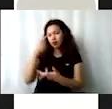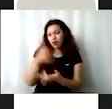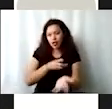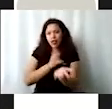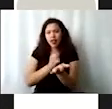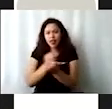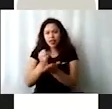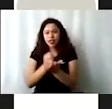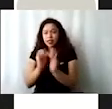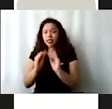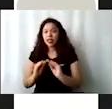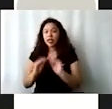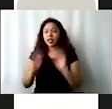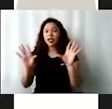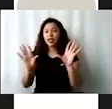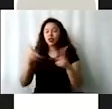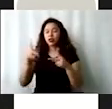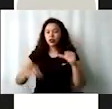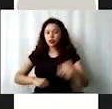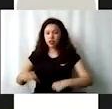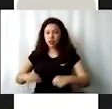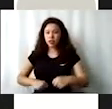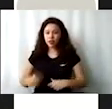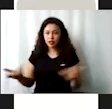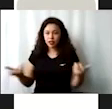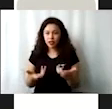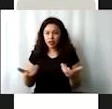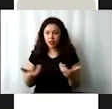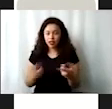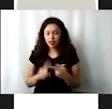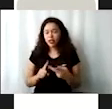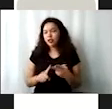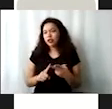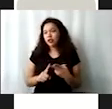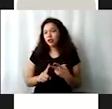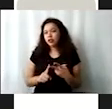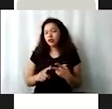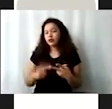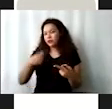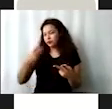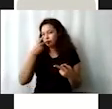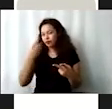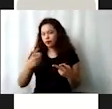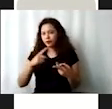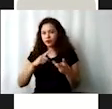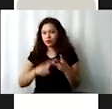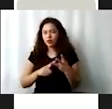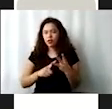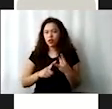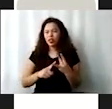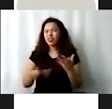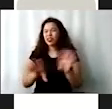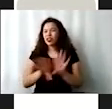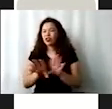manera clara esas actividades a realizar y, como se los he ido mencionando, evitar todas esas fugas